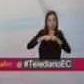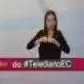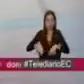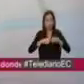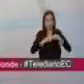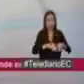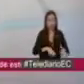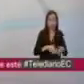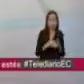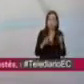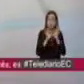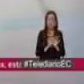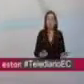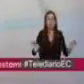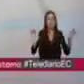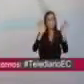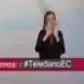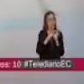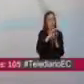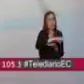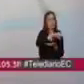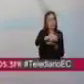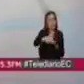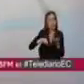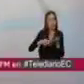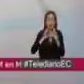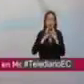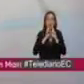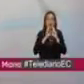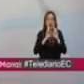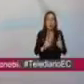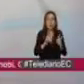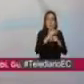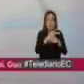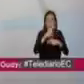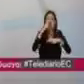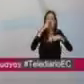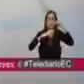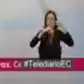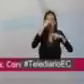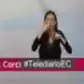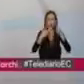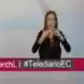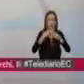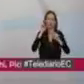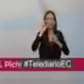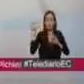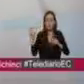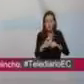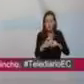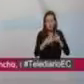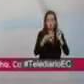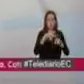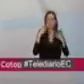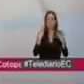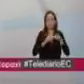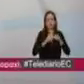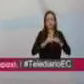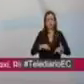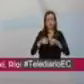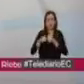que tiene la provincia en el pib particularmente en temas construcción de más servicio es tema turismo pues sobre la afectación debe ser